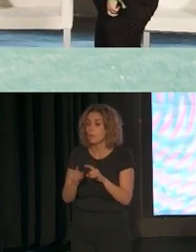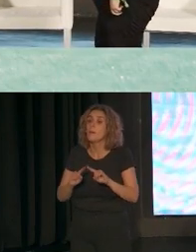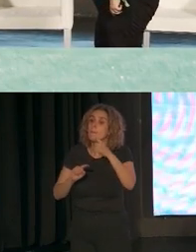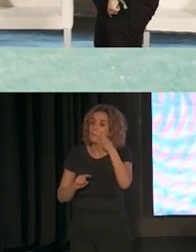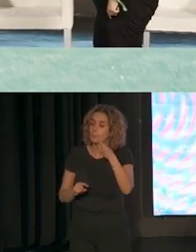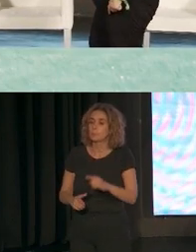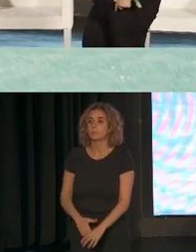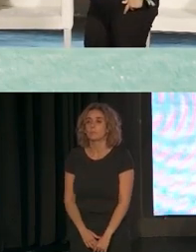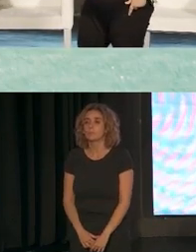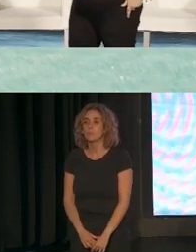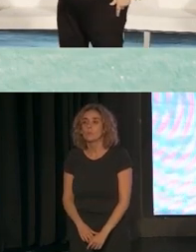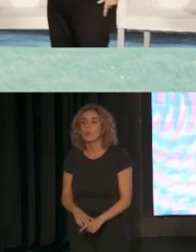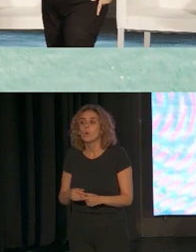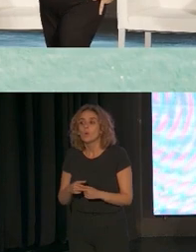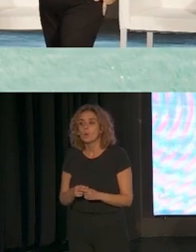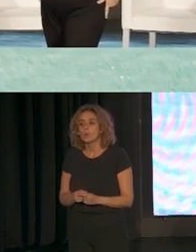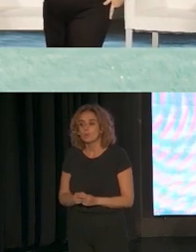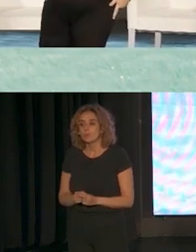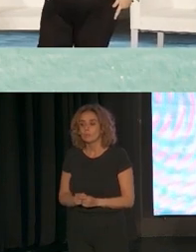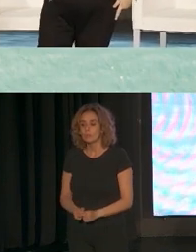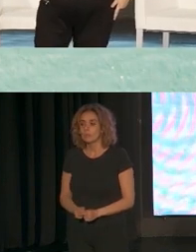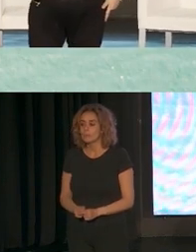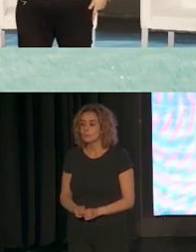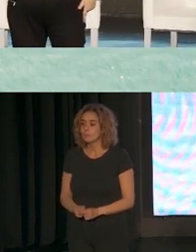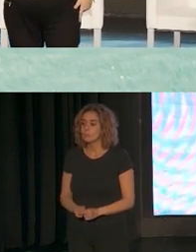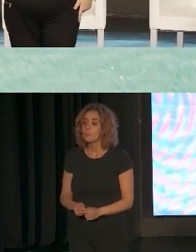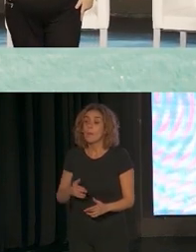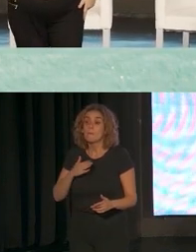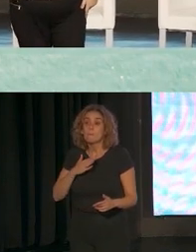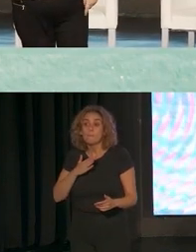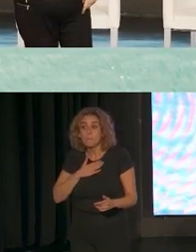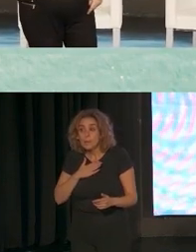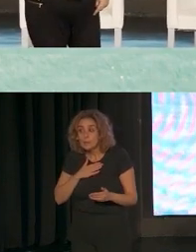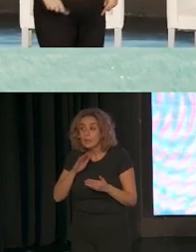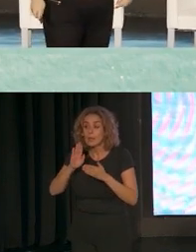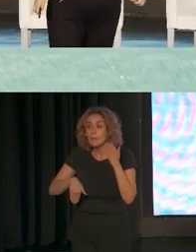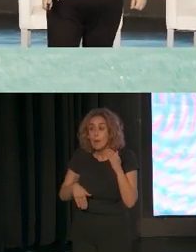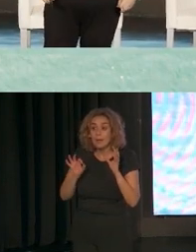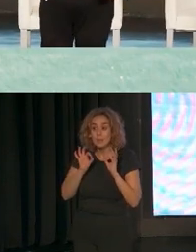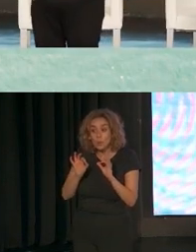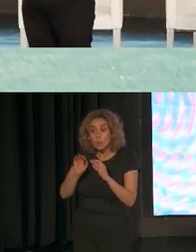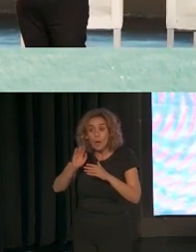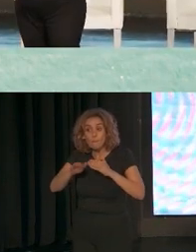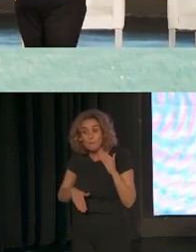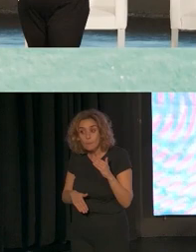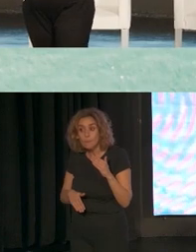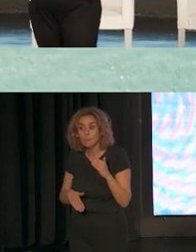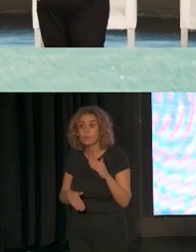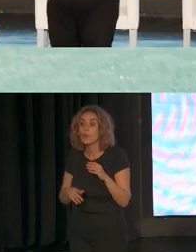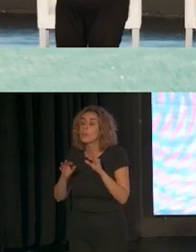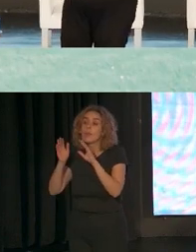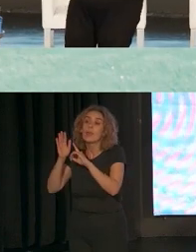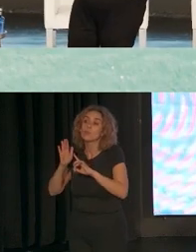primero cuando hay baja pertenencia y baja singularidad surge el modelo de